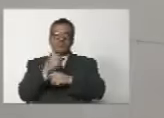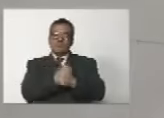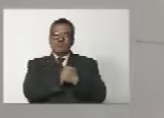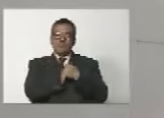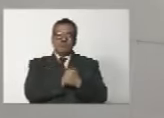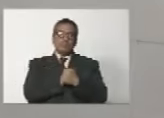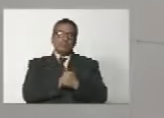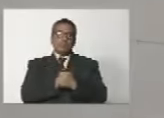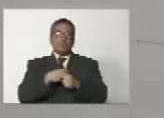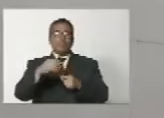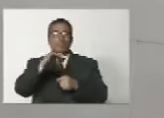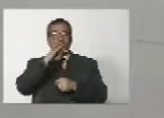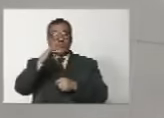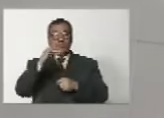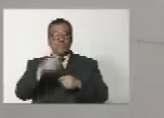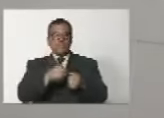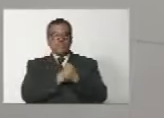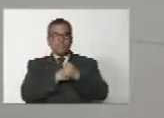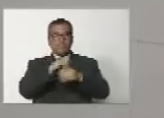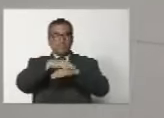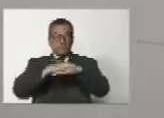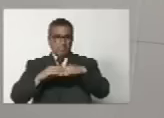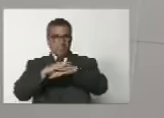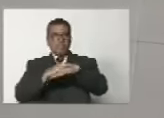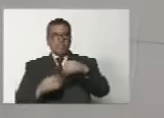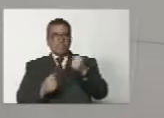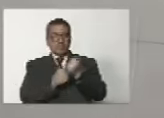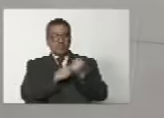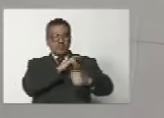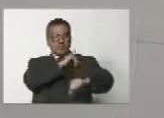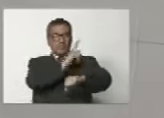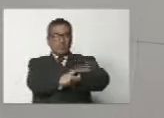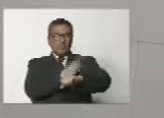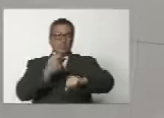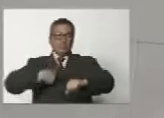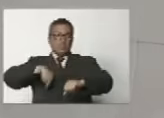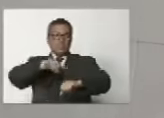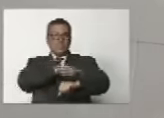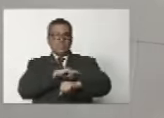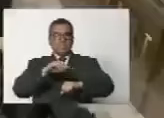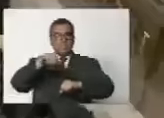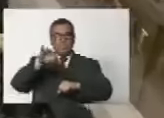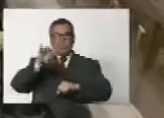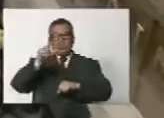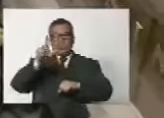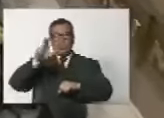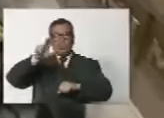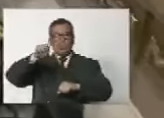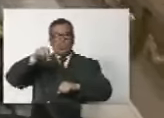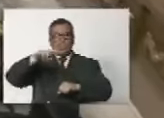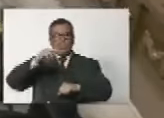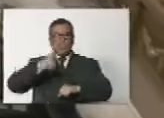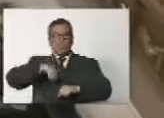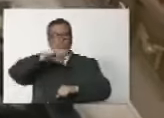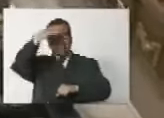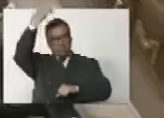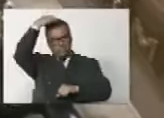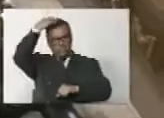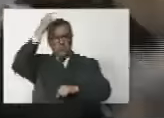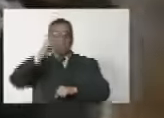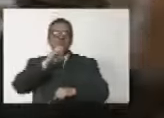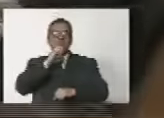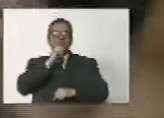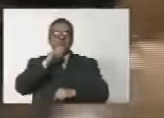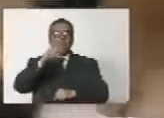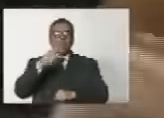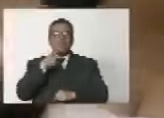amor, le envíe un mensaje de cariño y de fuerza a nuestra querida Yulimar Rojas, nuestra reina de oro,